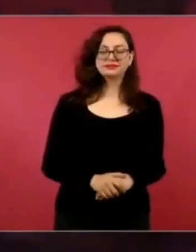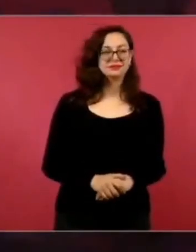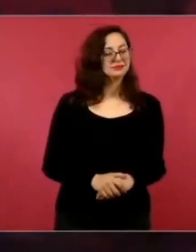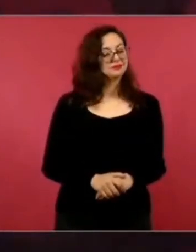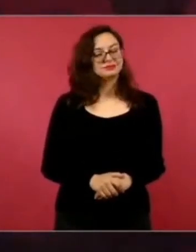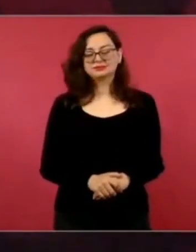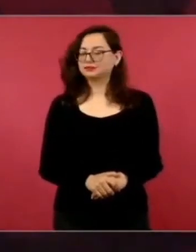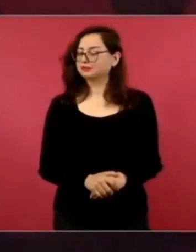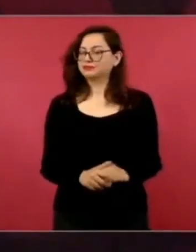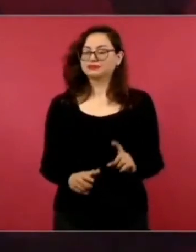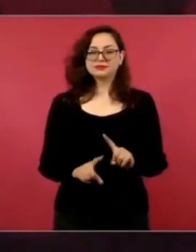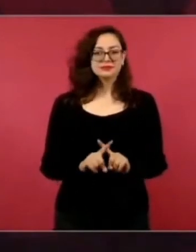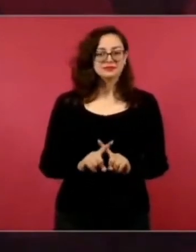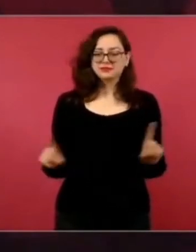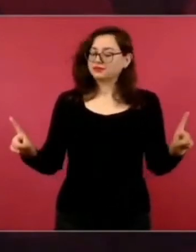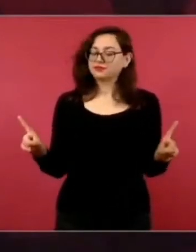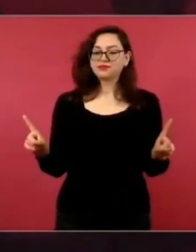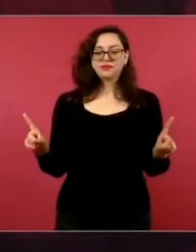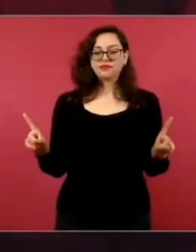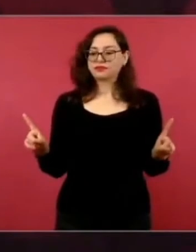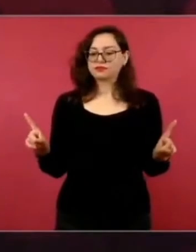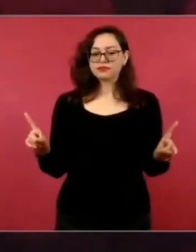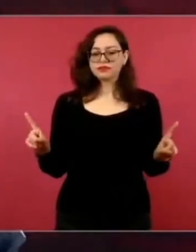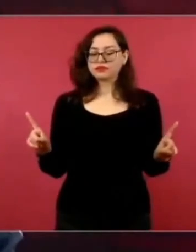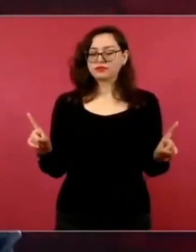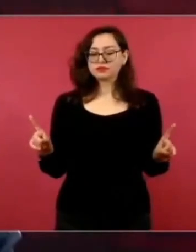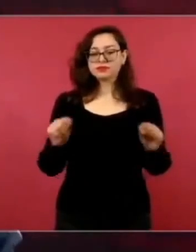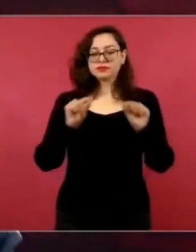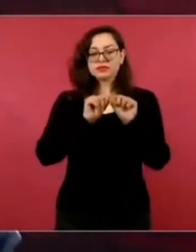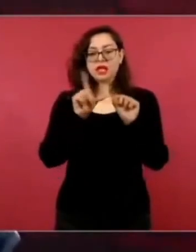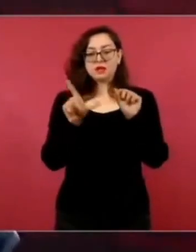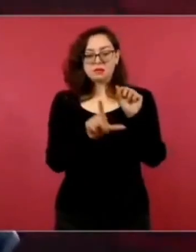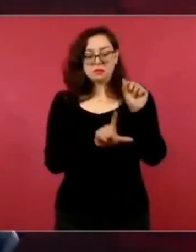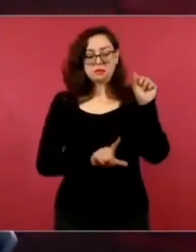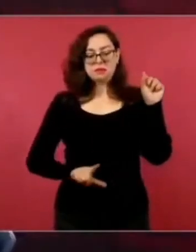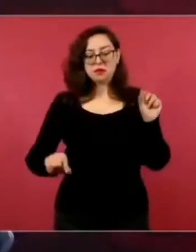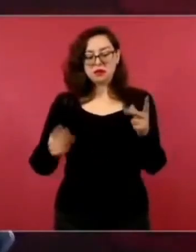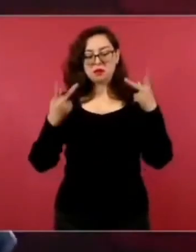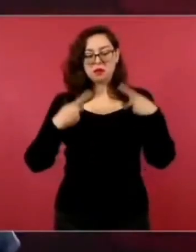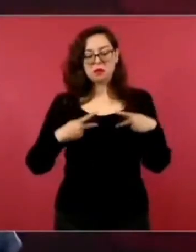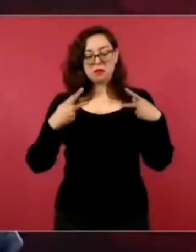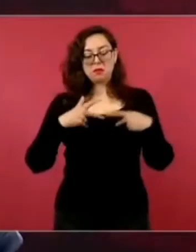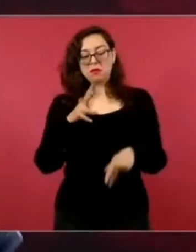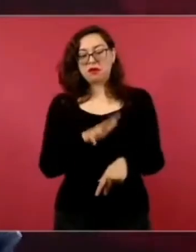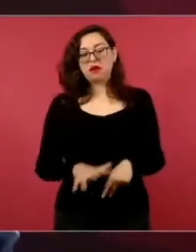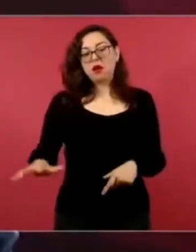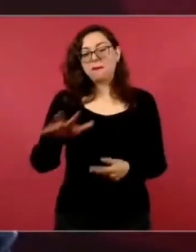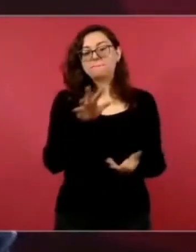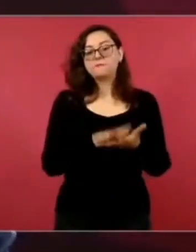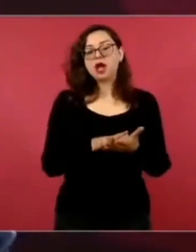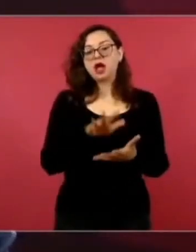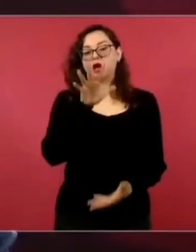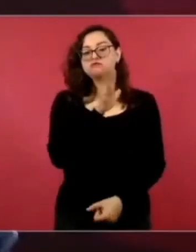porque la mayor riqueza de México es la honestidad de su pueblo.